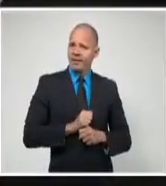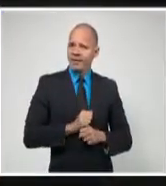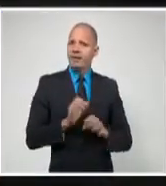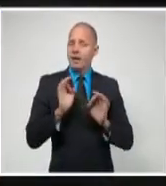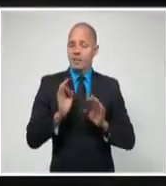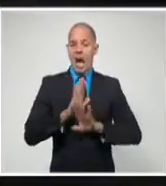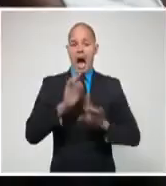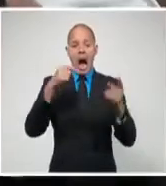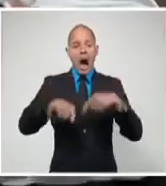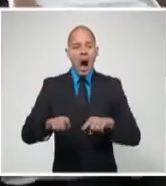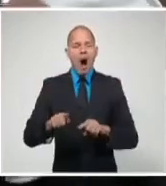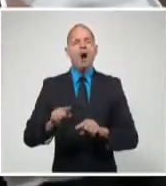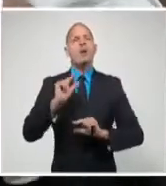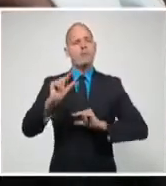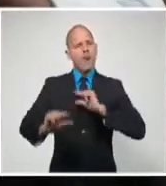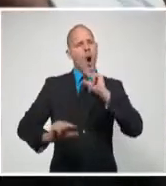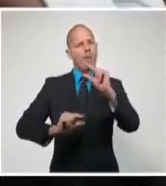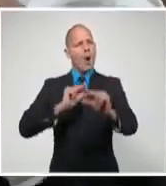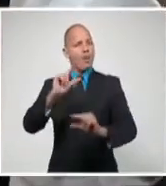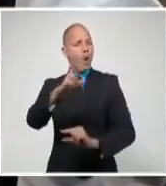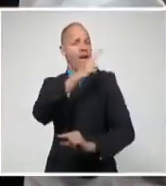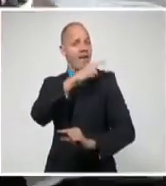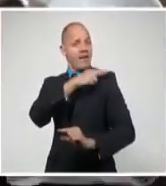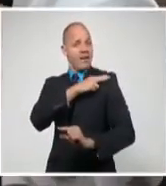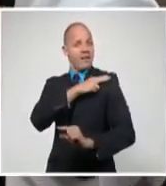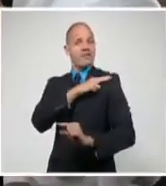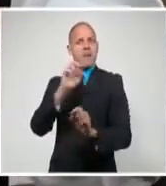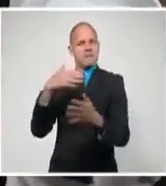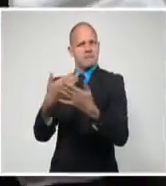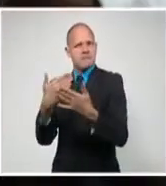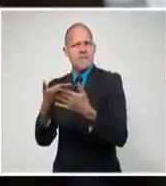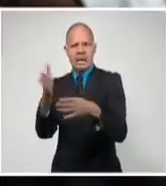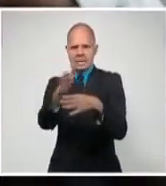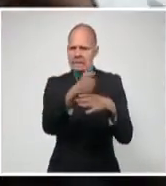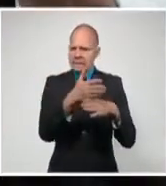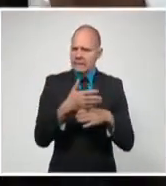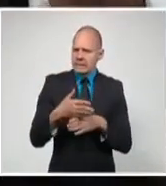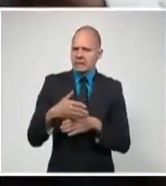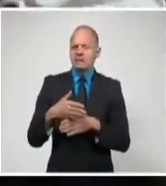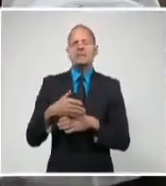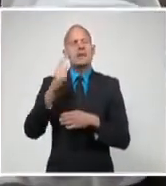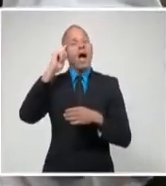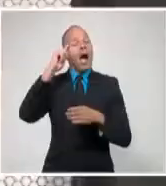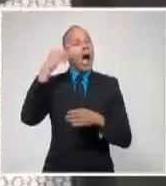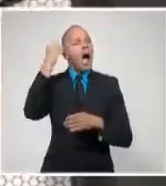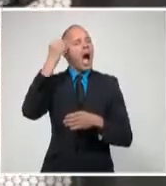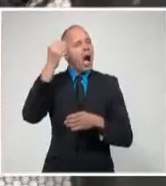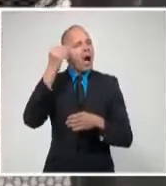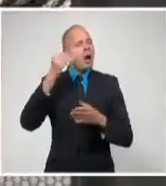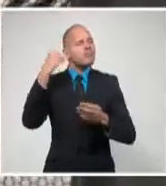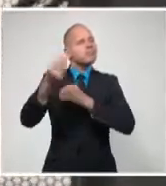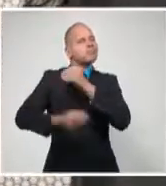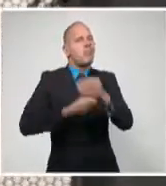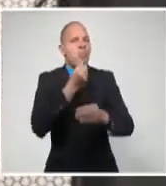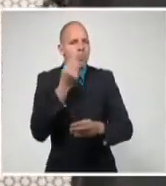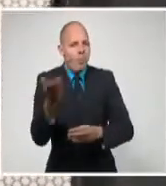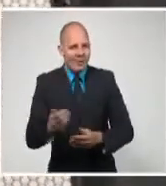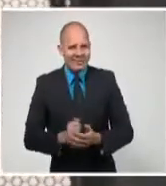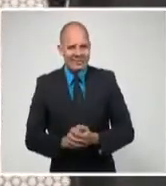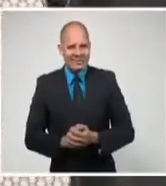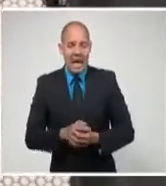tiene que definir y propiciar las modalidades de trabajo remoto que puedan resultar efectivas en cada caso. Los sistemas informáticos y